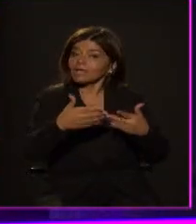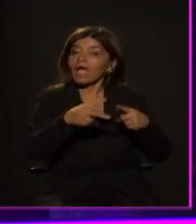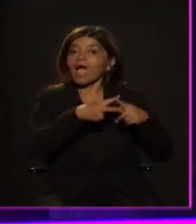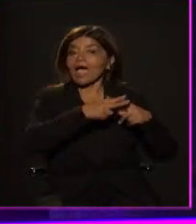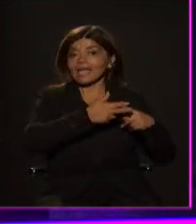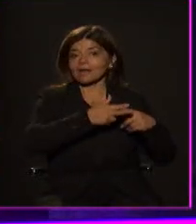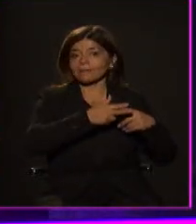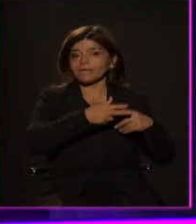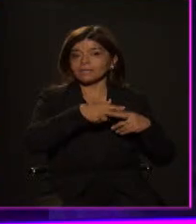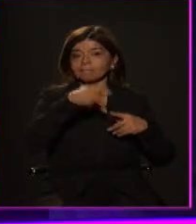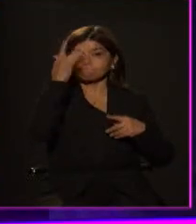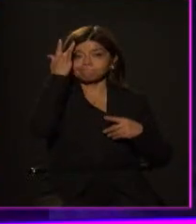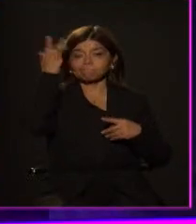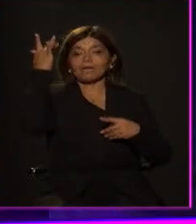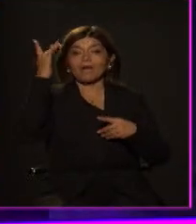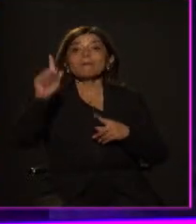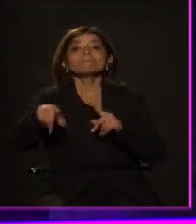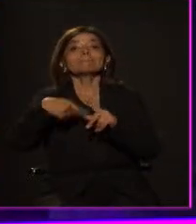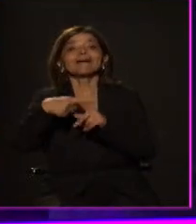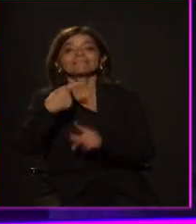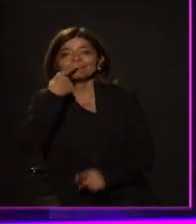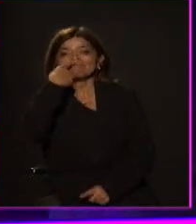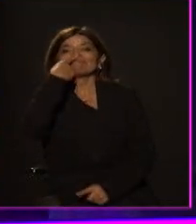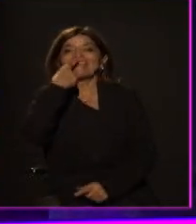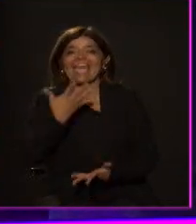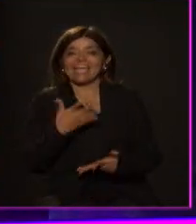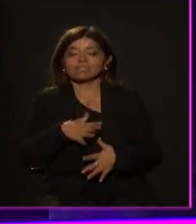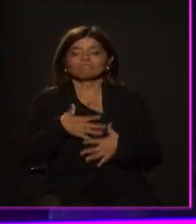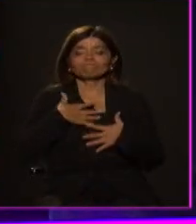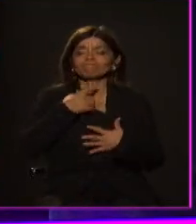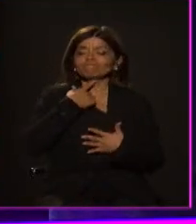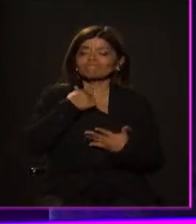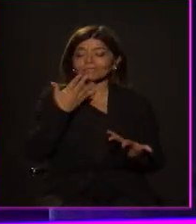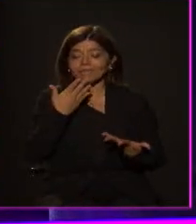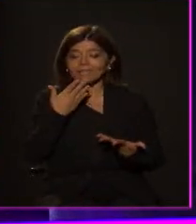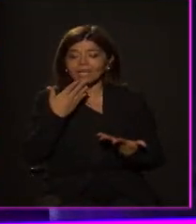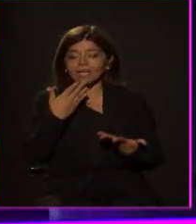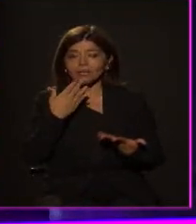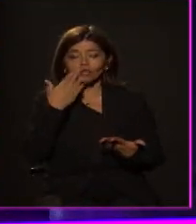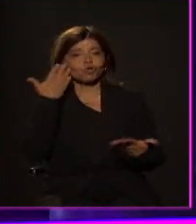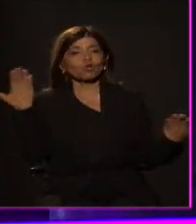más racionales, sino que también el instinto cuando uno se enfrenta a las cosas que no conoce.